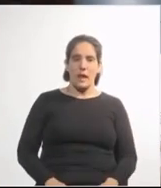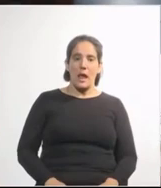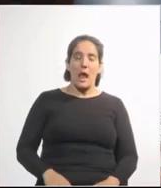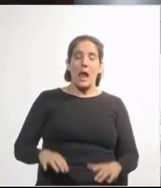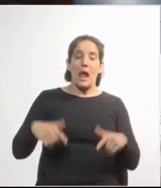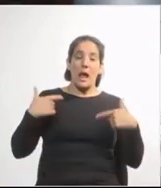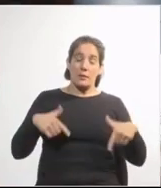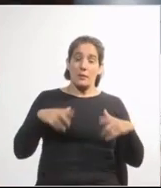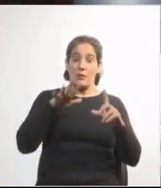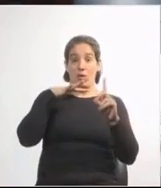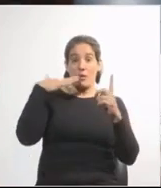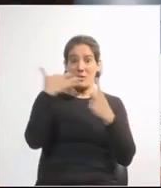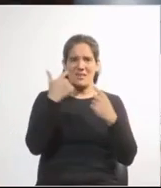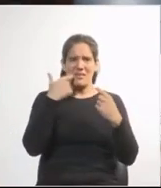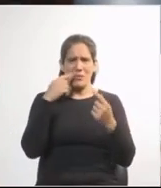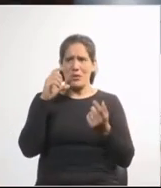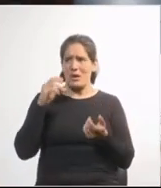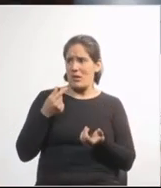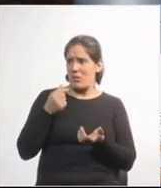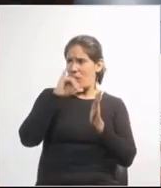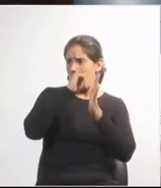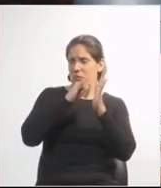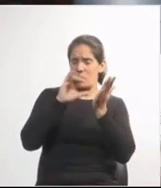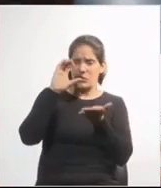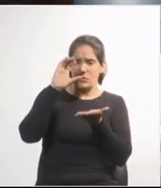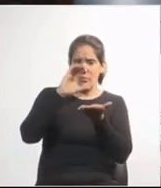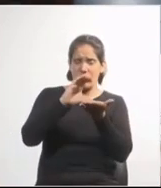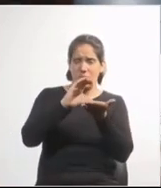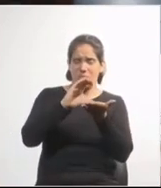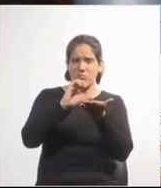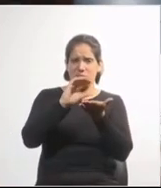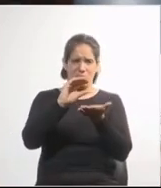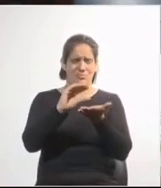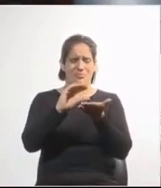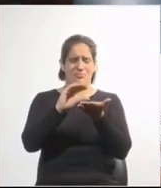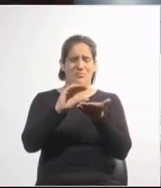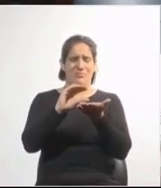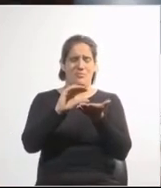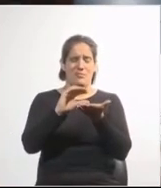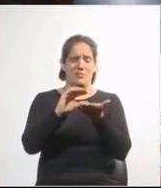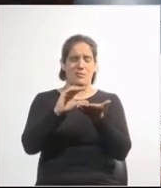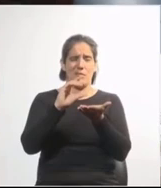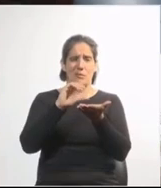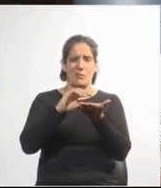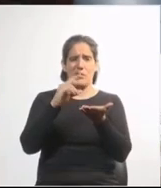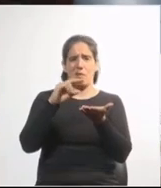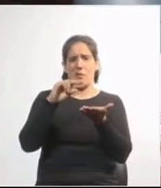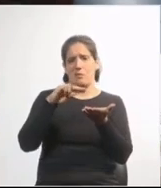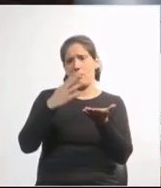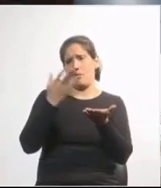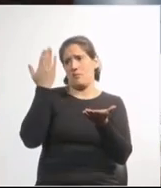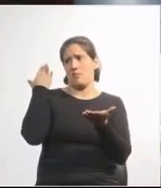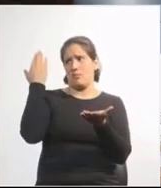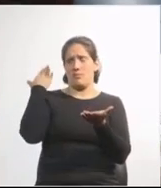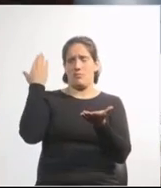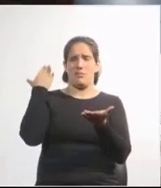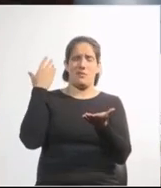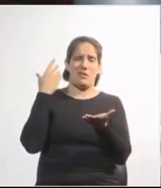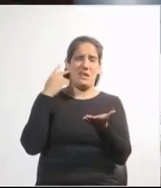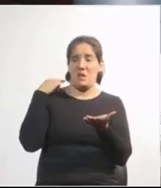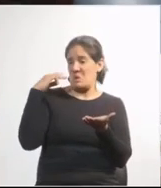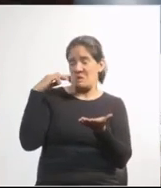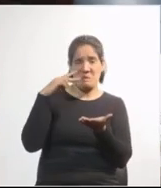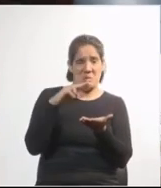dotación presupuestal. Hoy se manejan más o menos los mismos recursos que antaño tenían la DINAMA y la